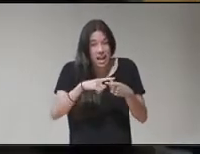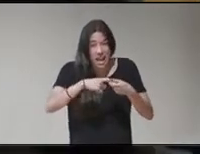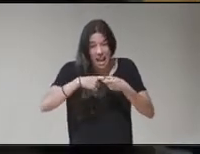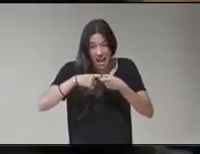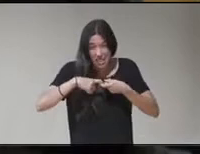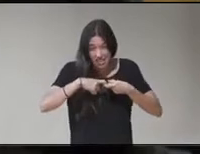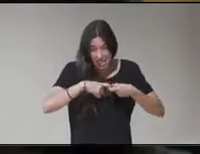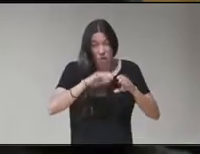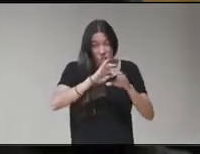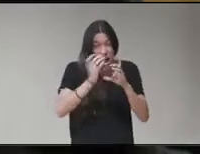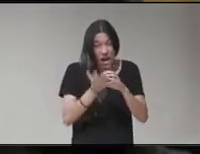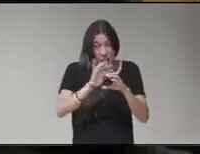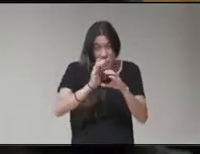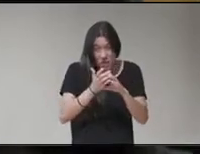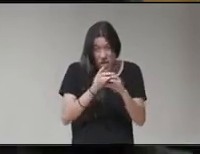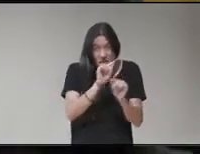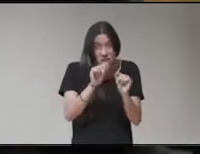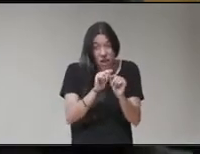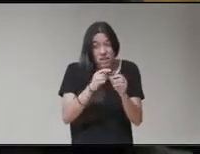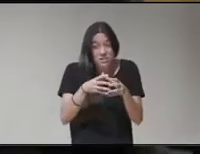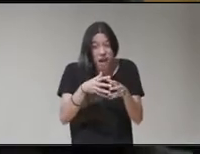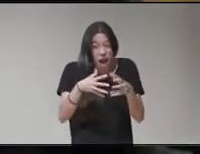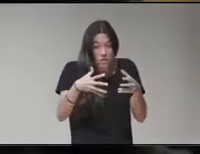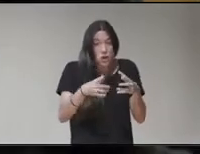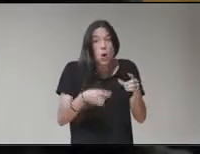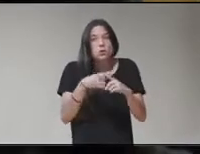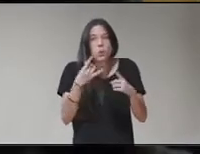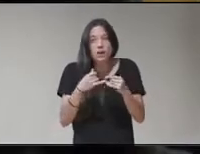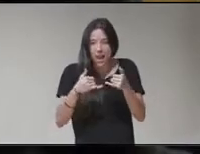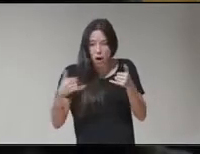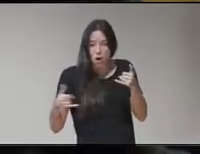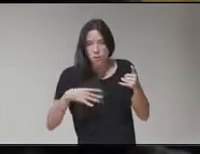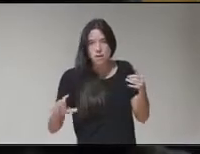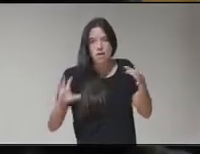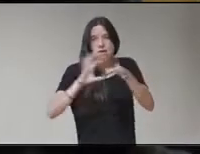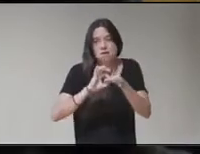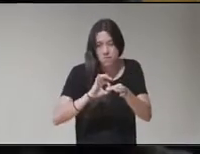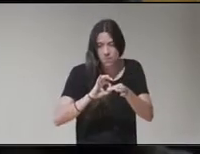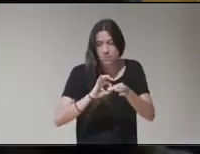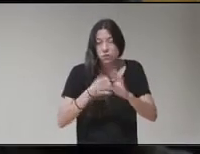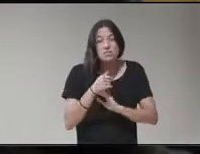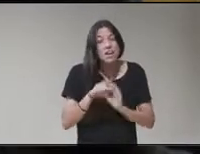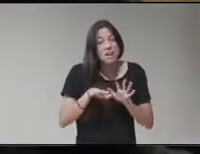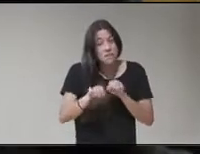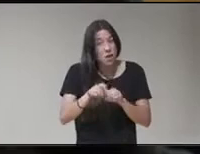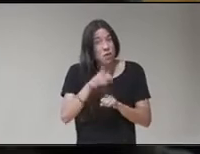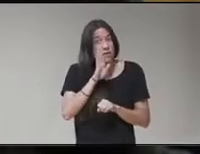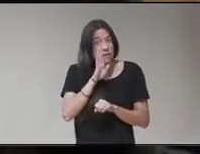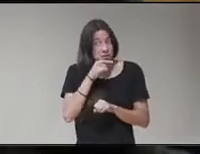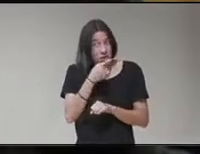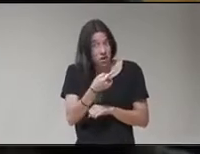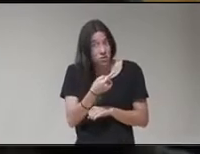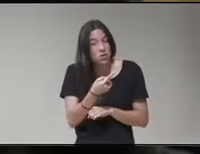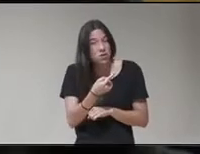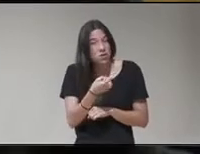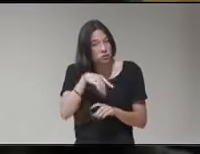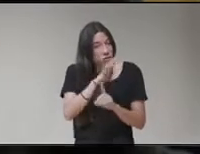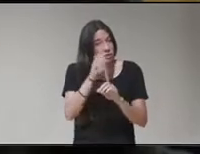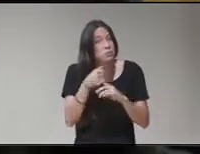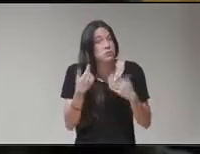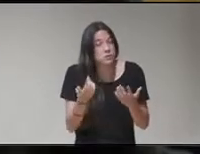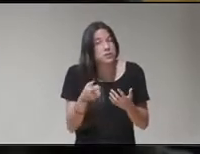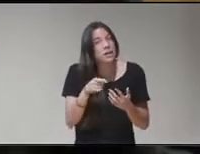cápsida viral para que se enganche la cola. Entonces, claro, este fago del que os estoy hablando, que nosotros encontramos, tenía tan